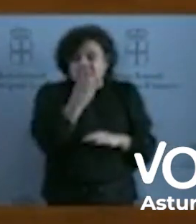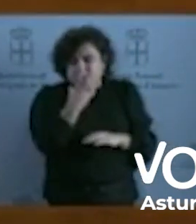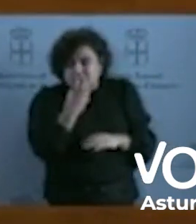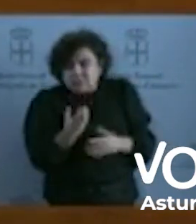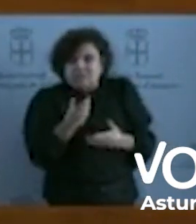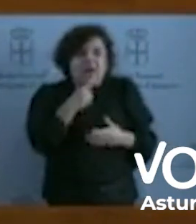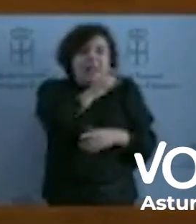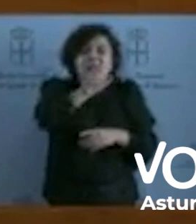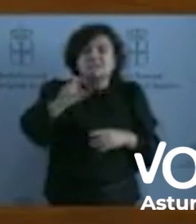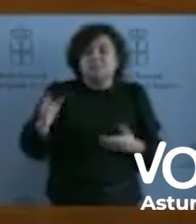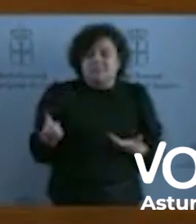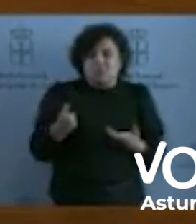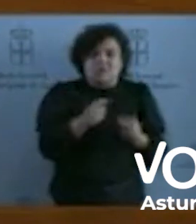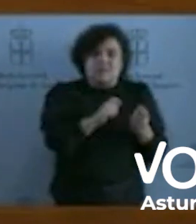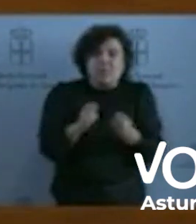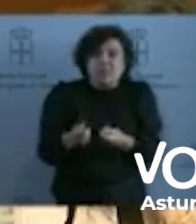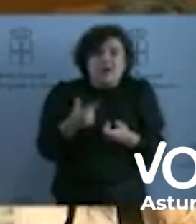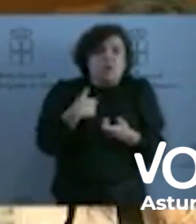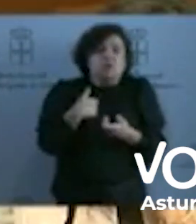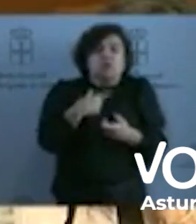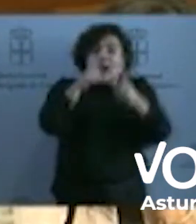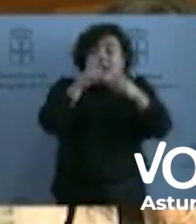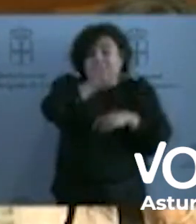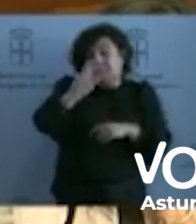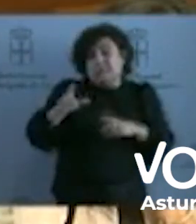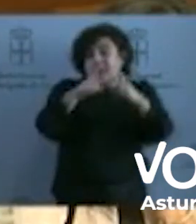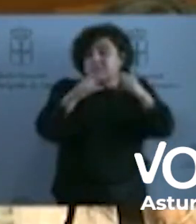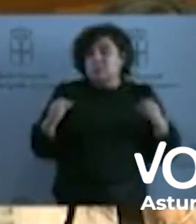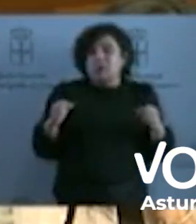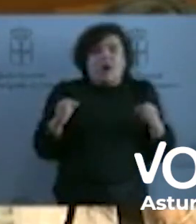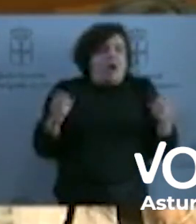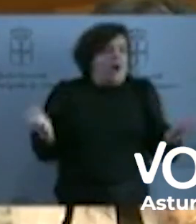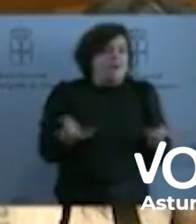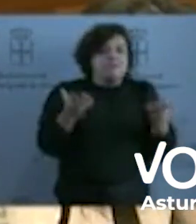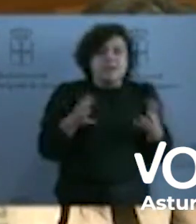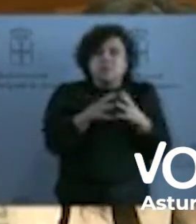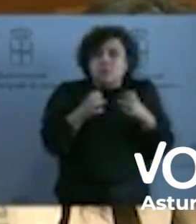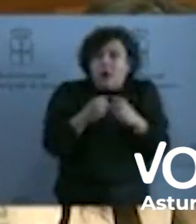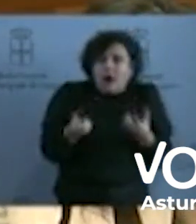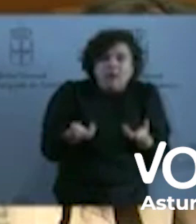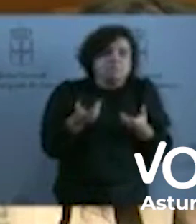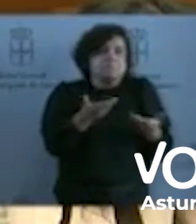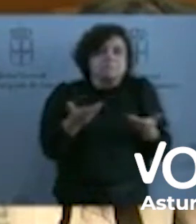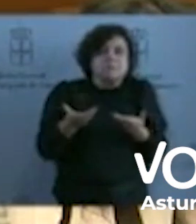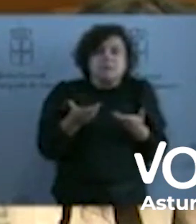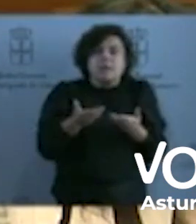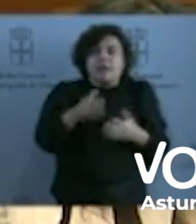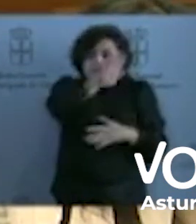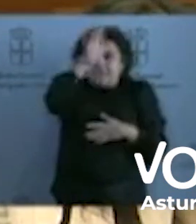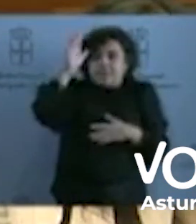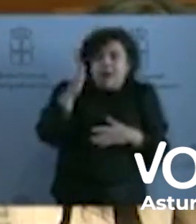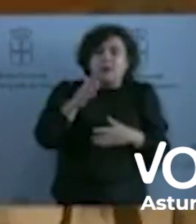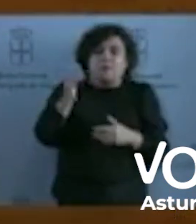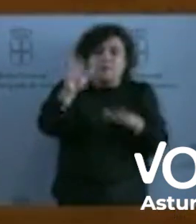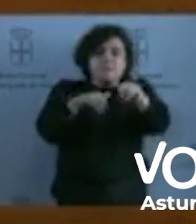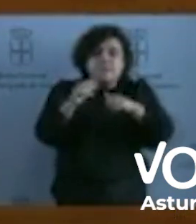somos abiertos, disfrutamos de la compañía, de recibir a nuestros hijos en verano, muchos de ellos obligados a emigrar y que vienen desde Madrid a